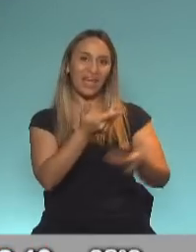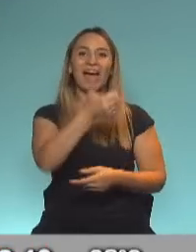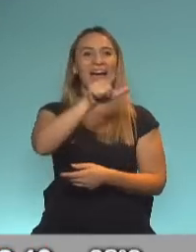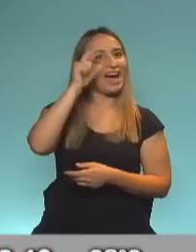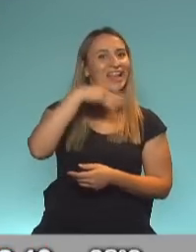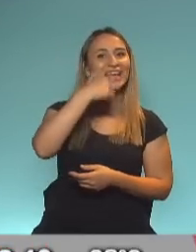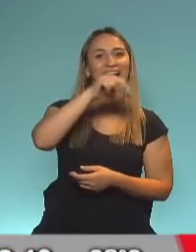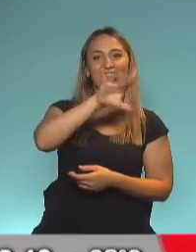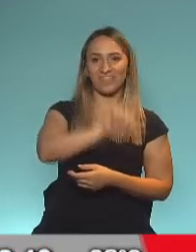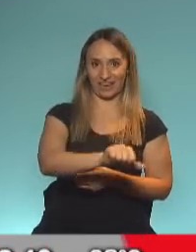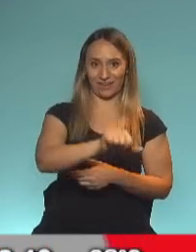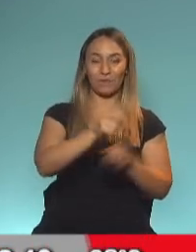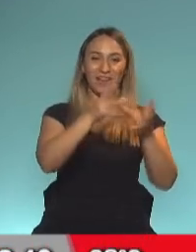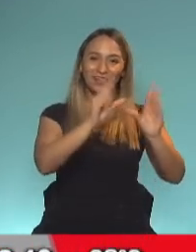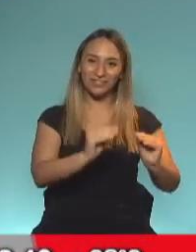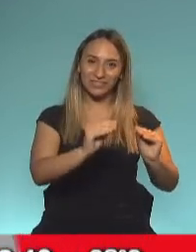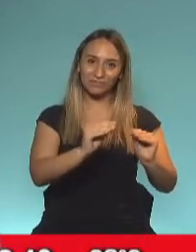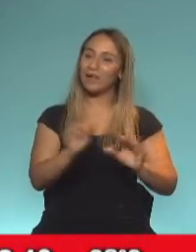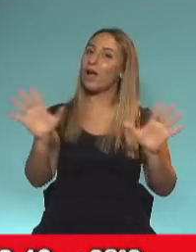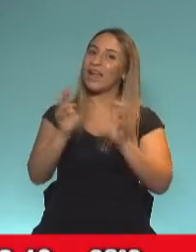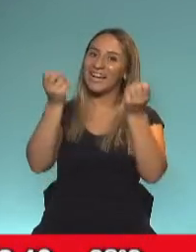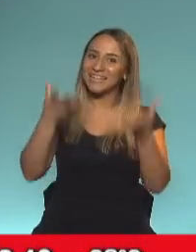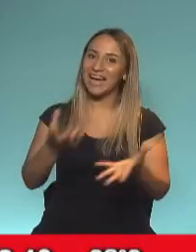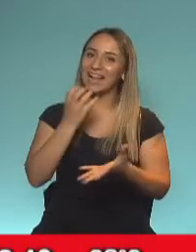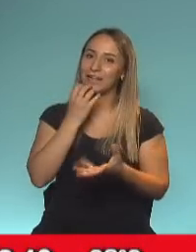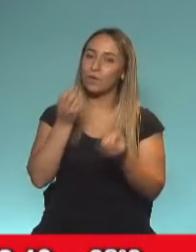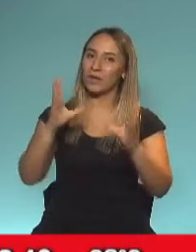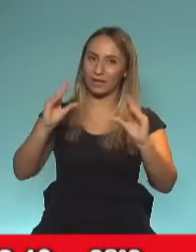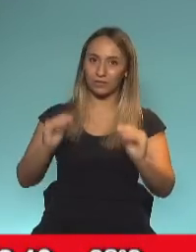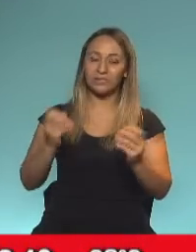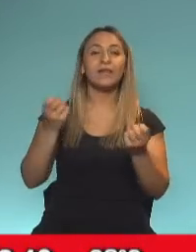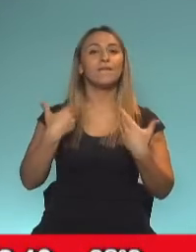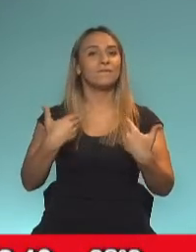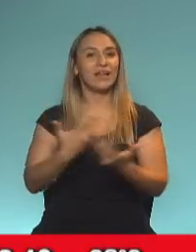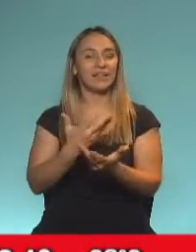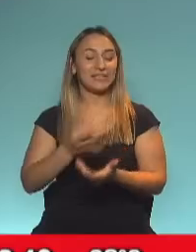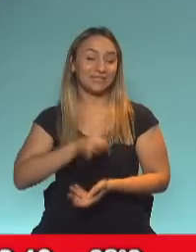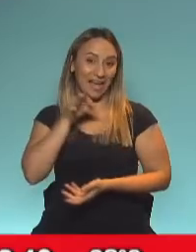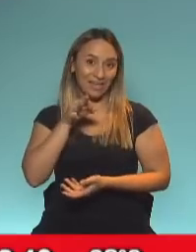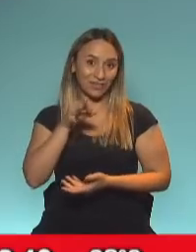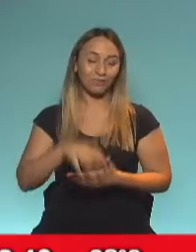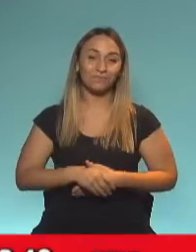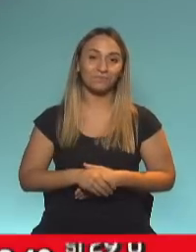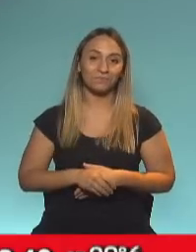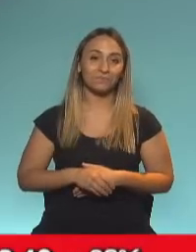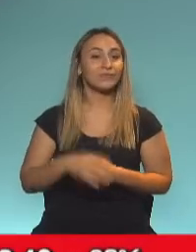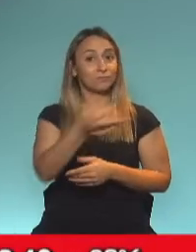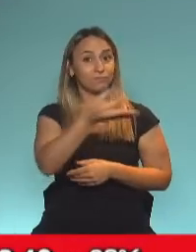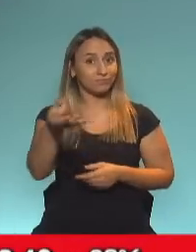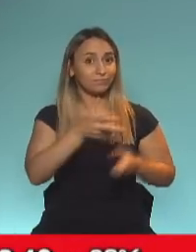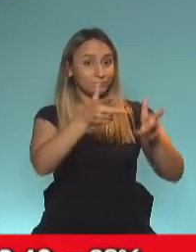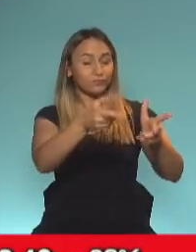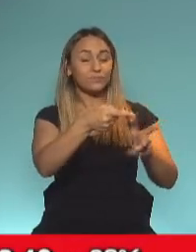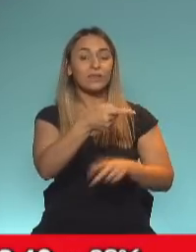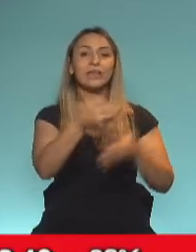buenas noches. Hola, ¿qué tal, Ariel? ¿Cómo estás? Buenas noches, feliz año antes que nada. Y como vos bien lo decías, ¿no?